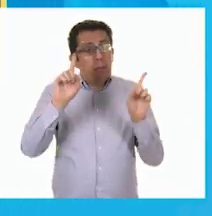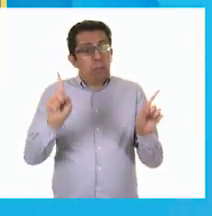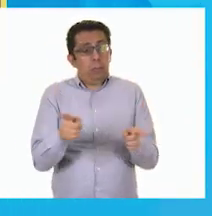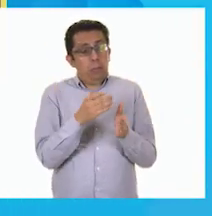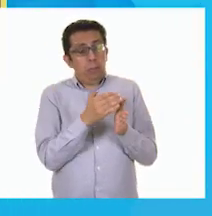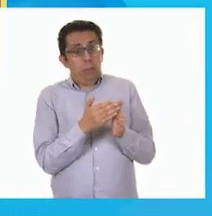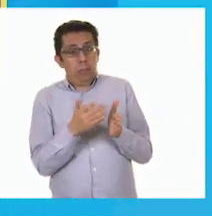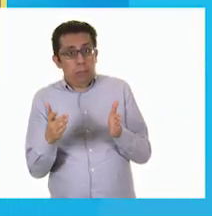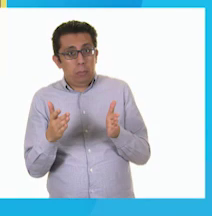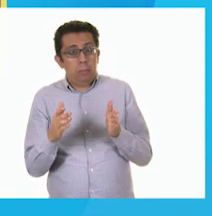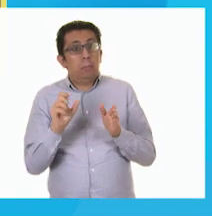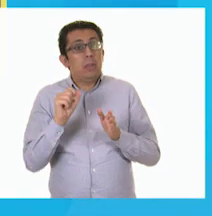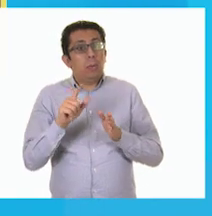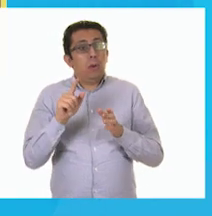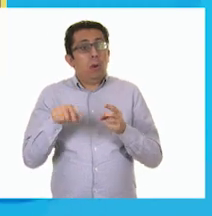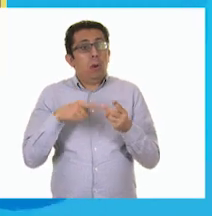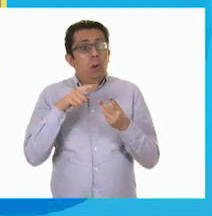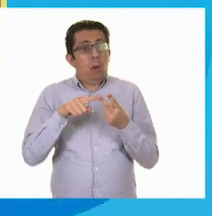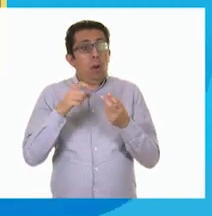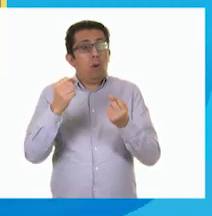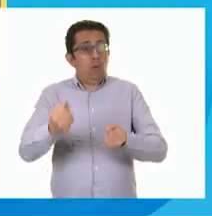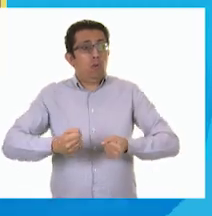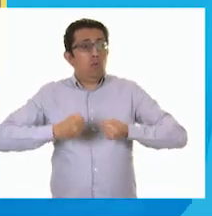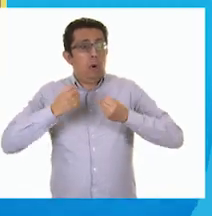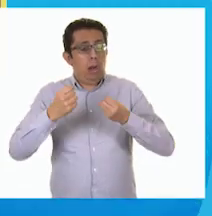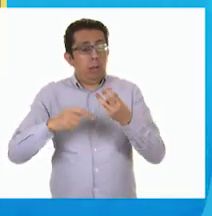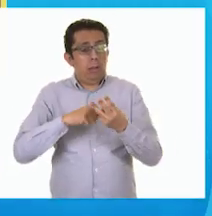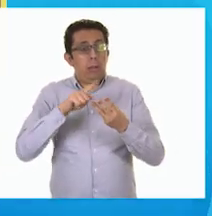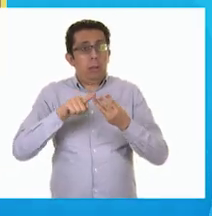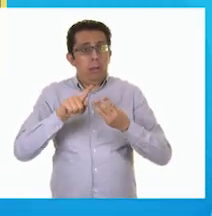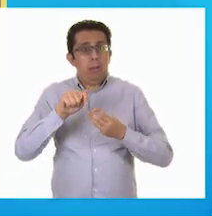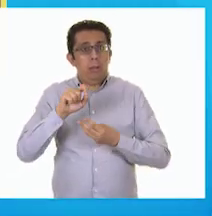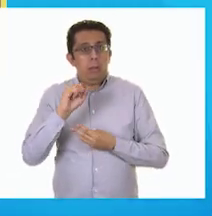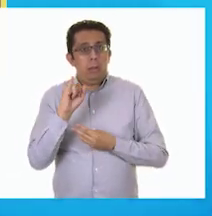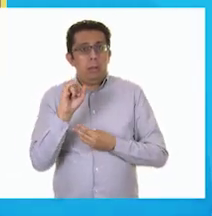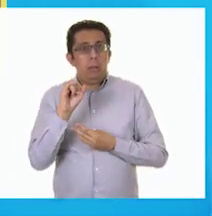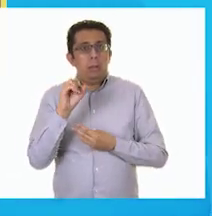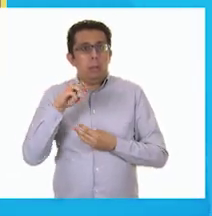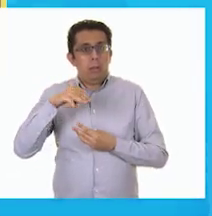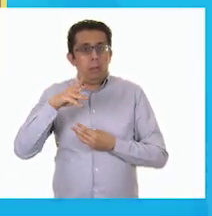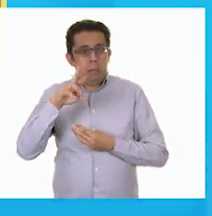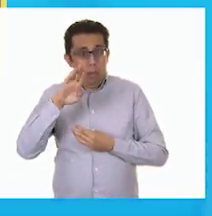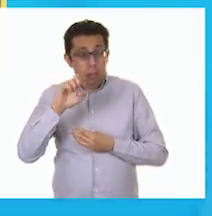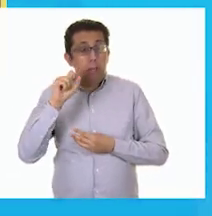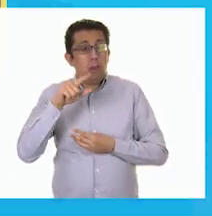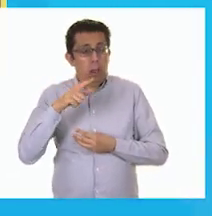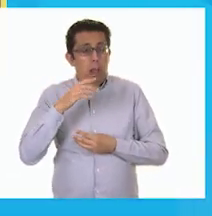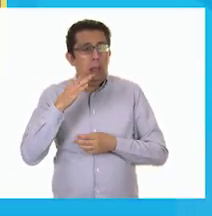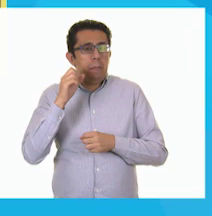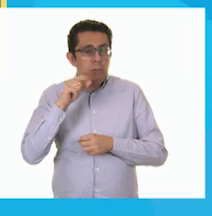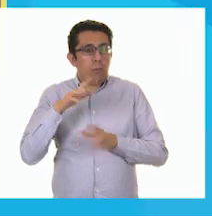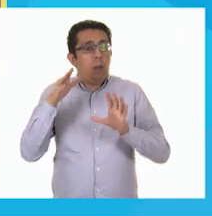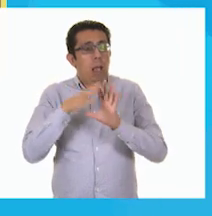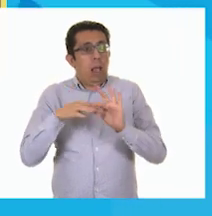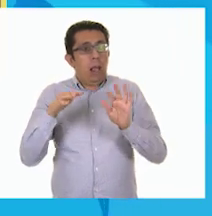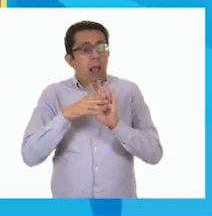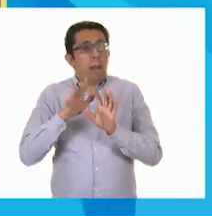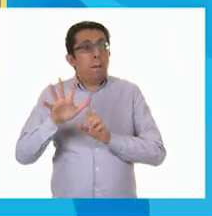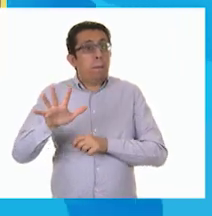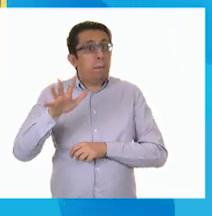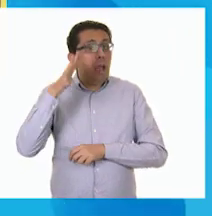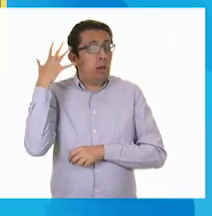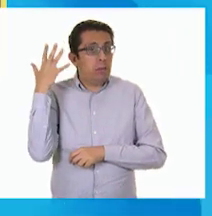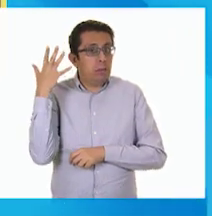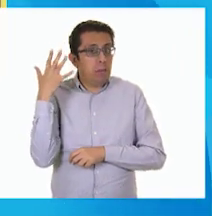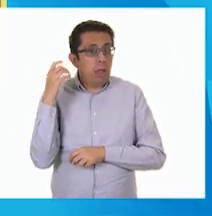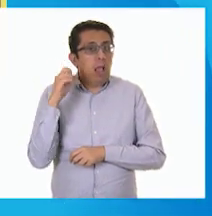y timbre. Además, agregaré un aspecto que tiene que ver con la duración, que es la velocidad. Empezaré por este último.